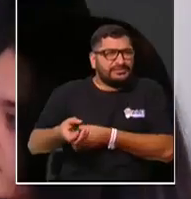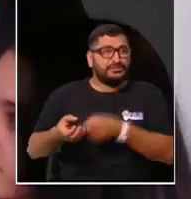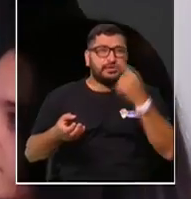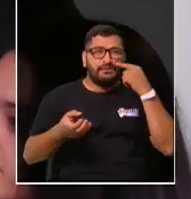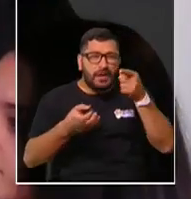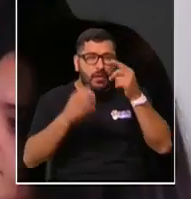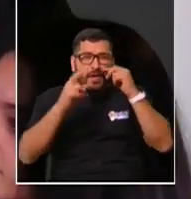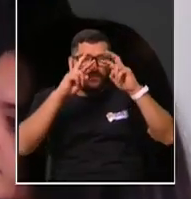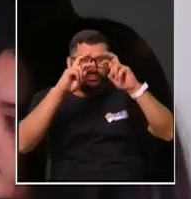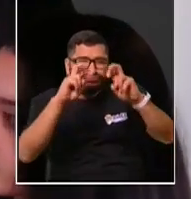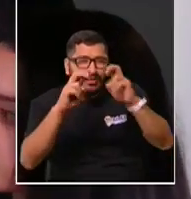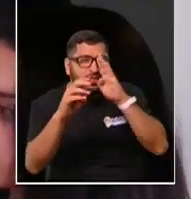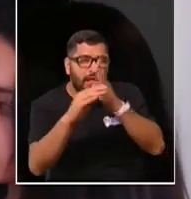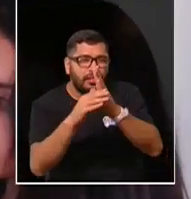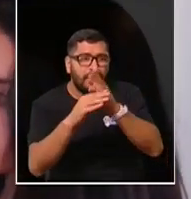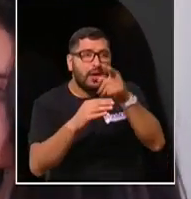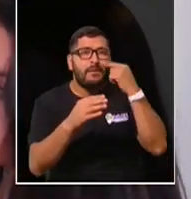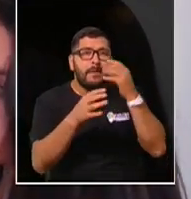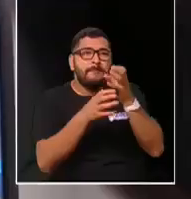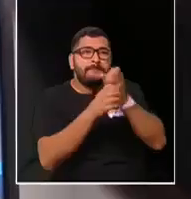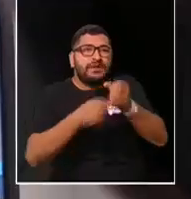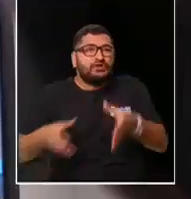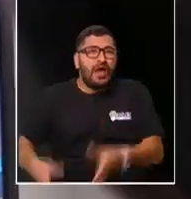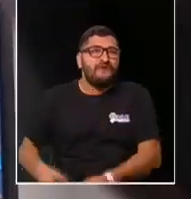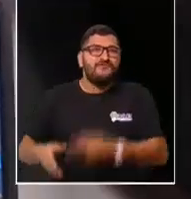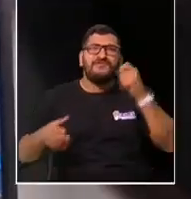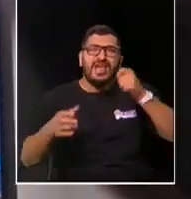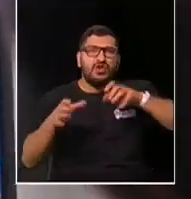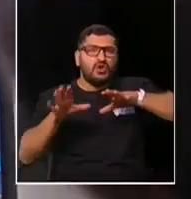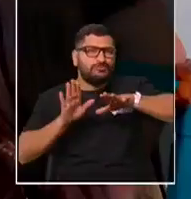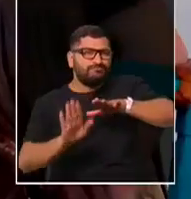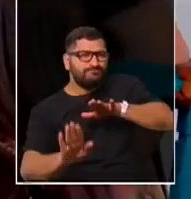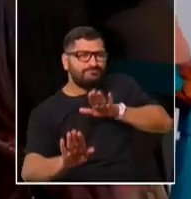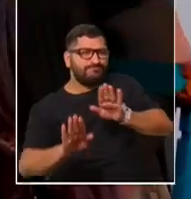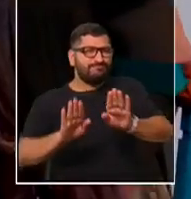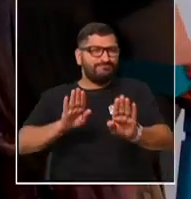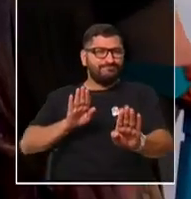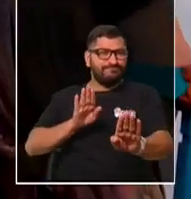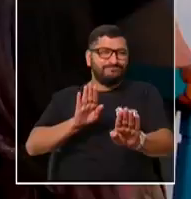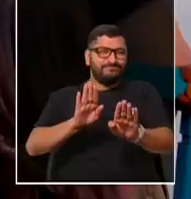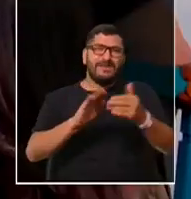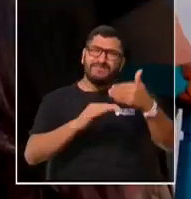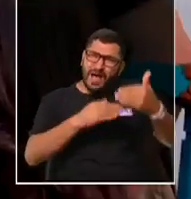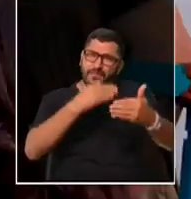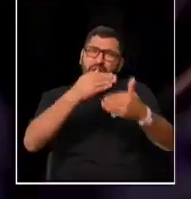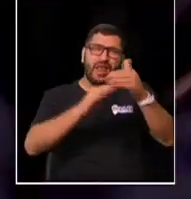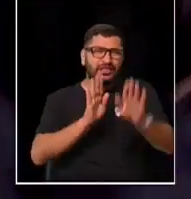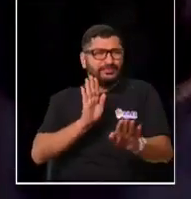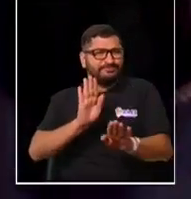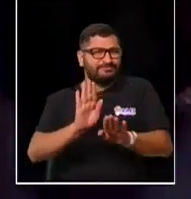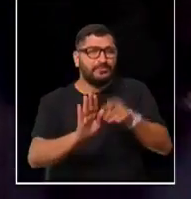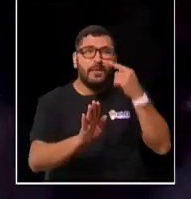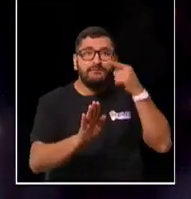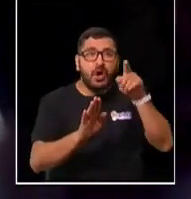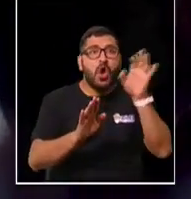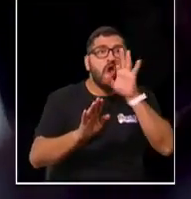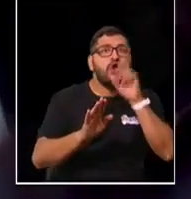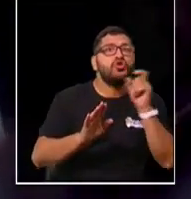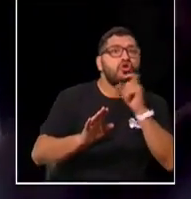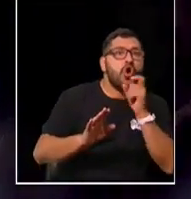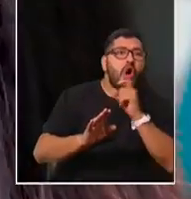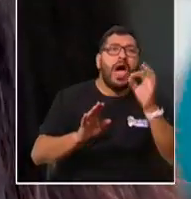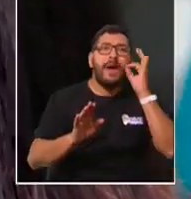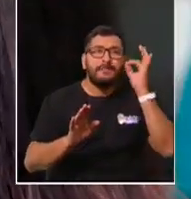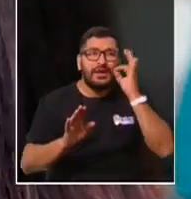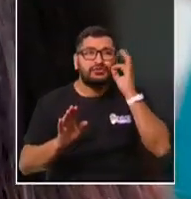vamos a ir a la directa, ¿ok? Entonces, para eso, presionamos freno. Y luego, ¿qué tenemos más adelante, Fernanda? Un rojo, un amarillo. Muchas